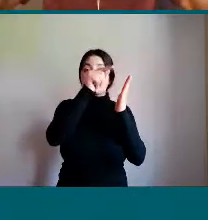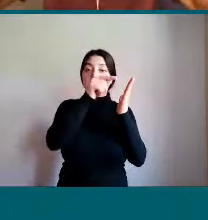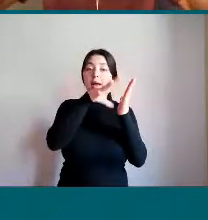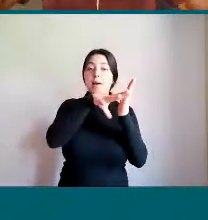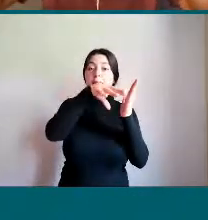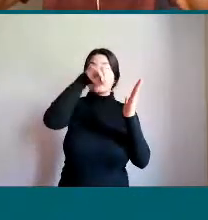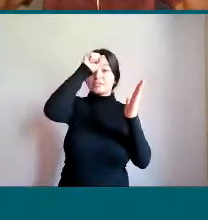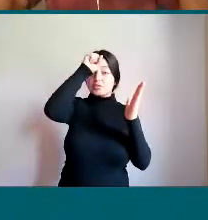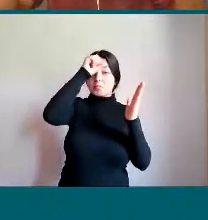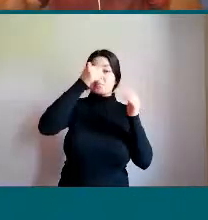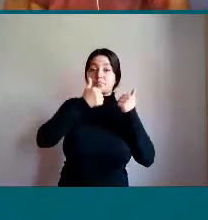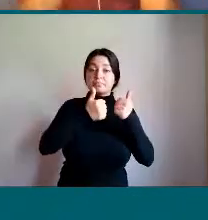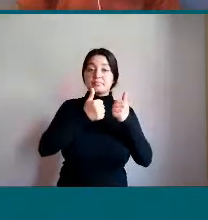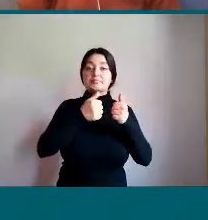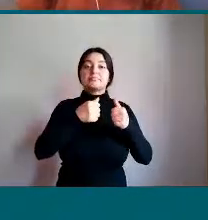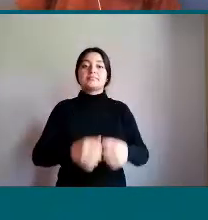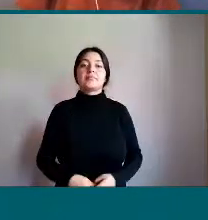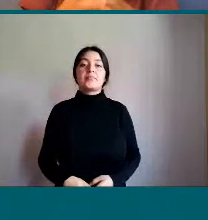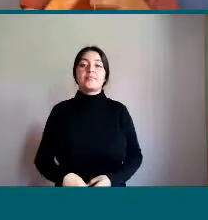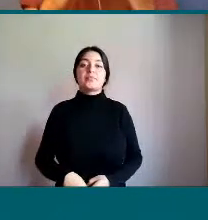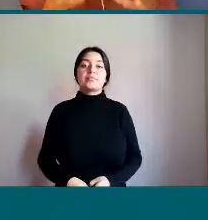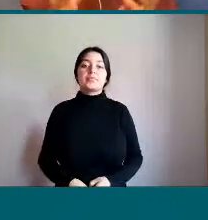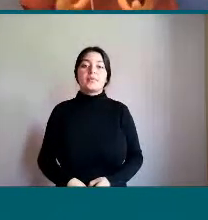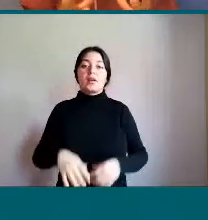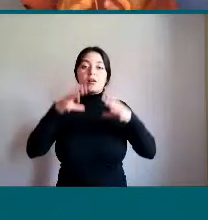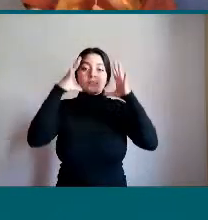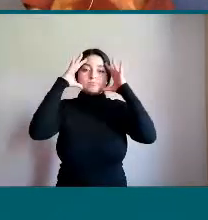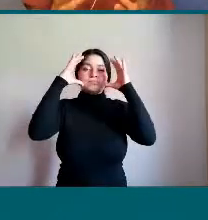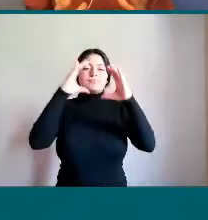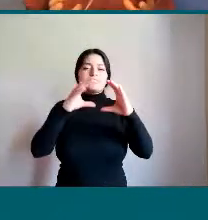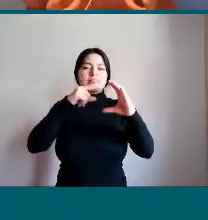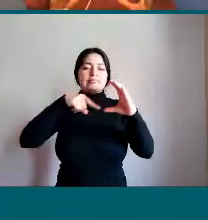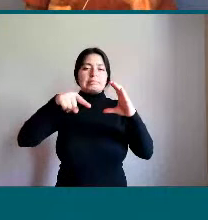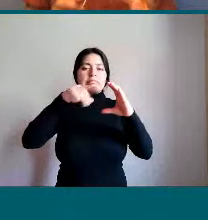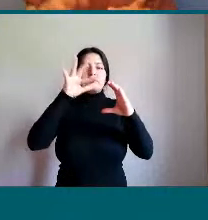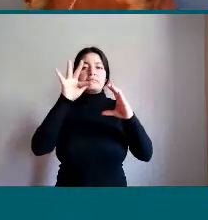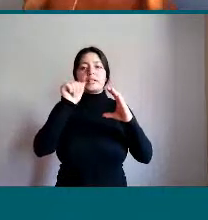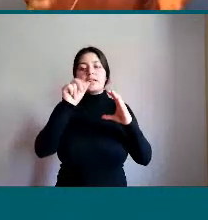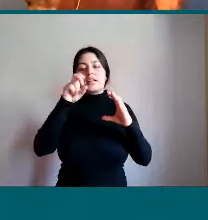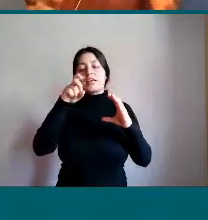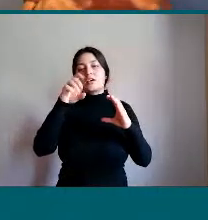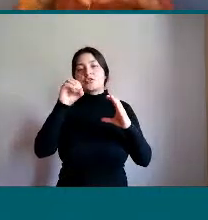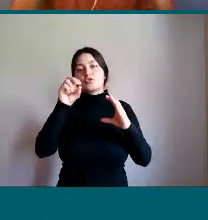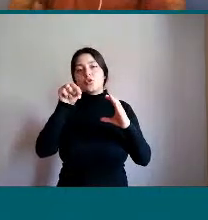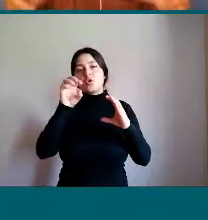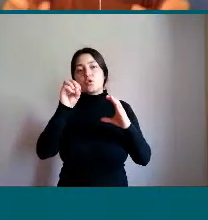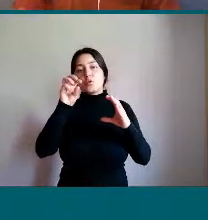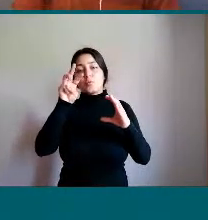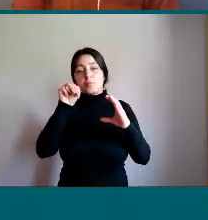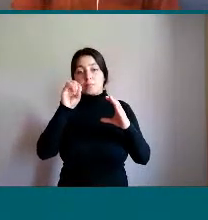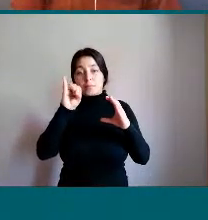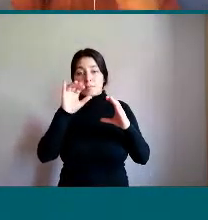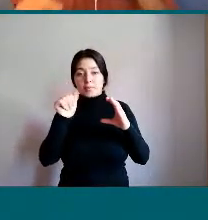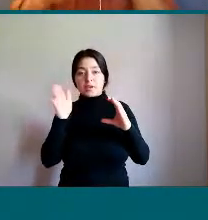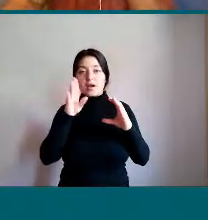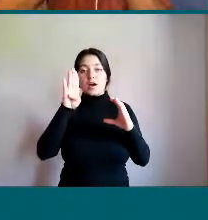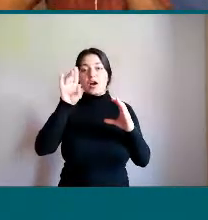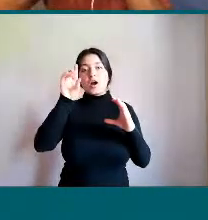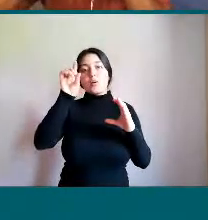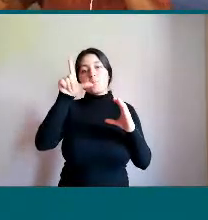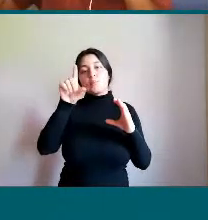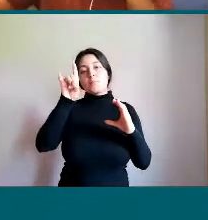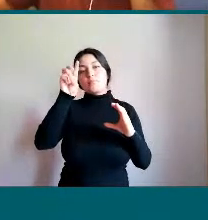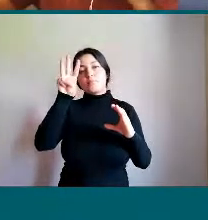nivel cognitivo. ¿Qué es lo que estamos trabajando? ¿Si una operación cognitiva de orden inferior o una operación cognitiva de orden superior? A partir